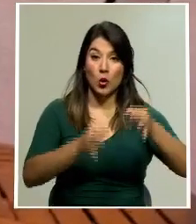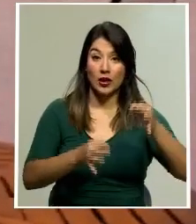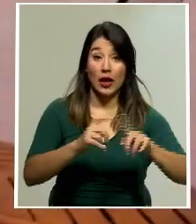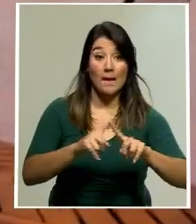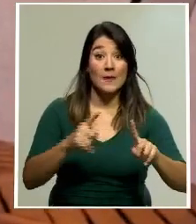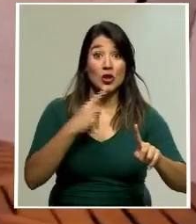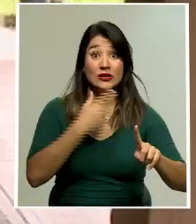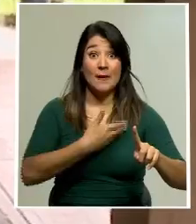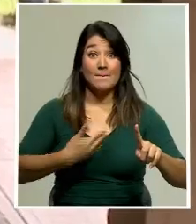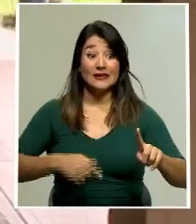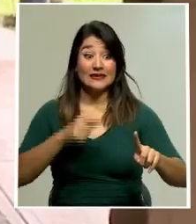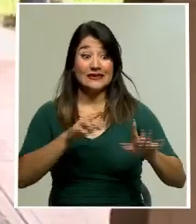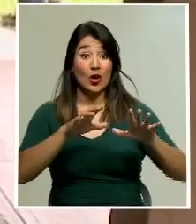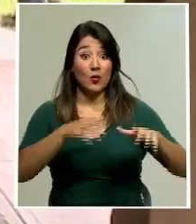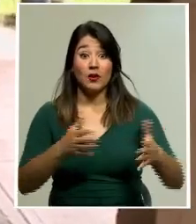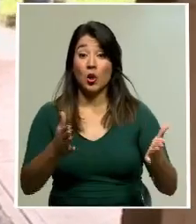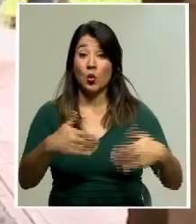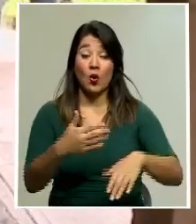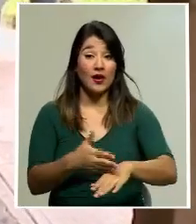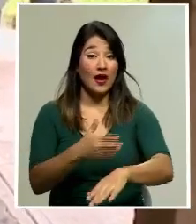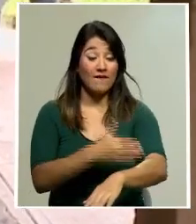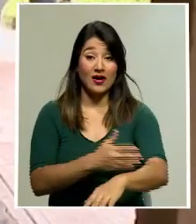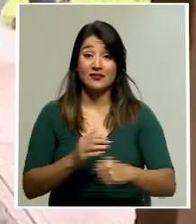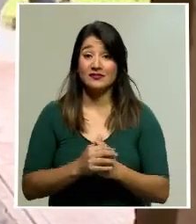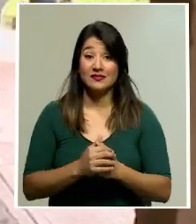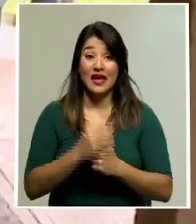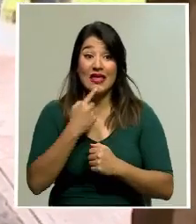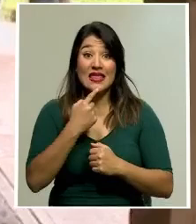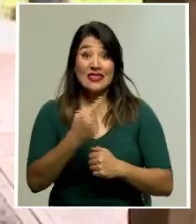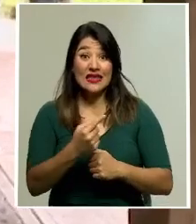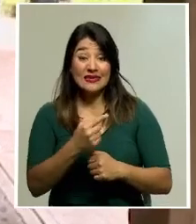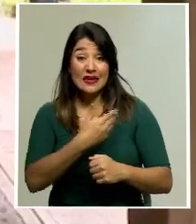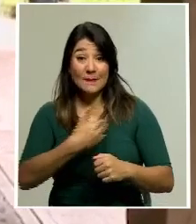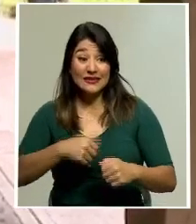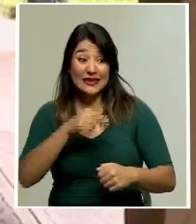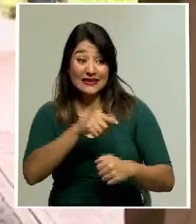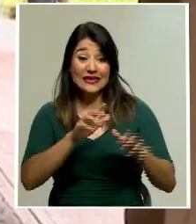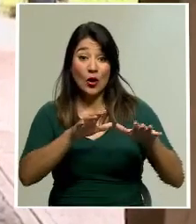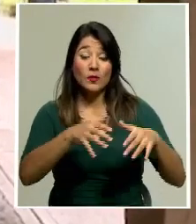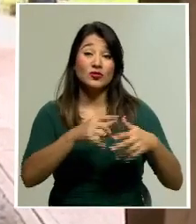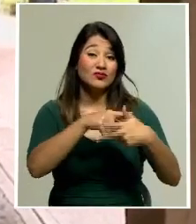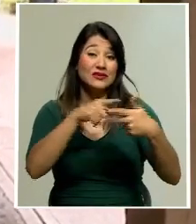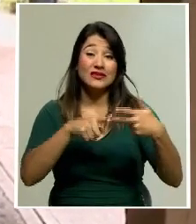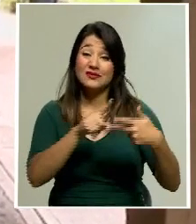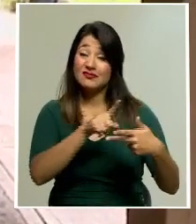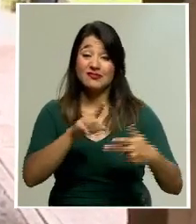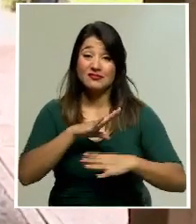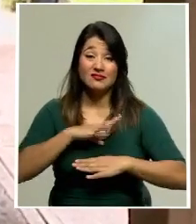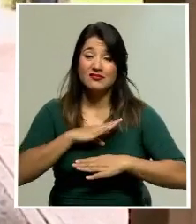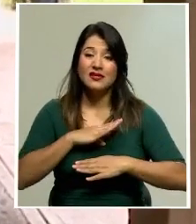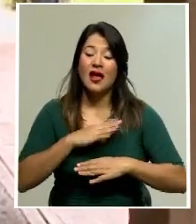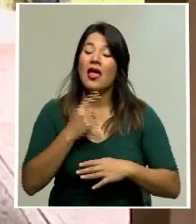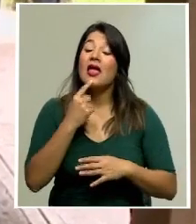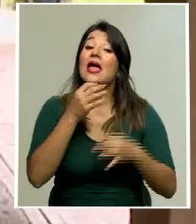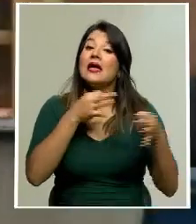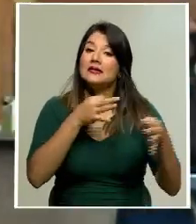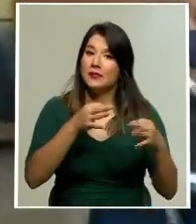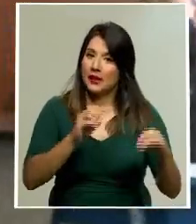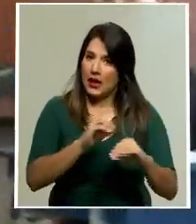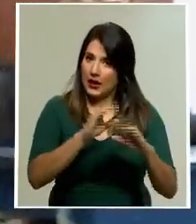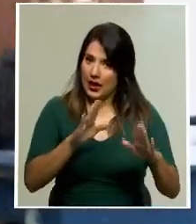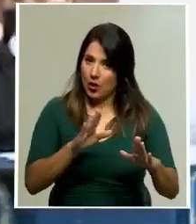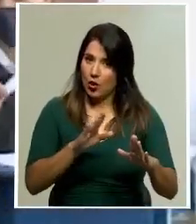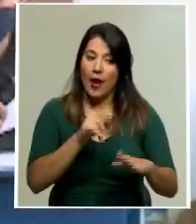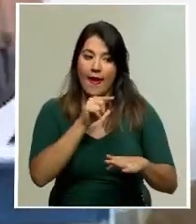caminan. Para la legisladora, el planteamiento de estas tres iniciativas son insatisfactorias. Eso sí, ella deja claro que no entregará